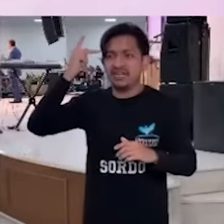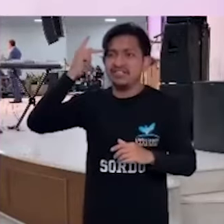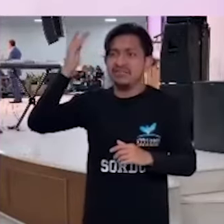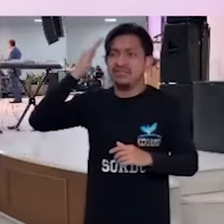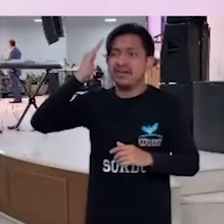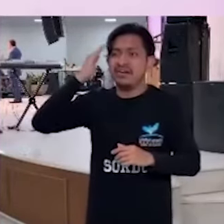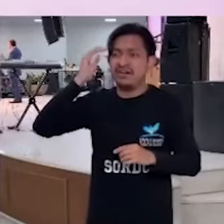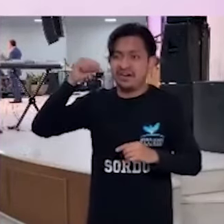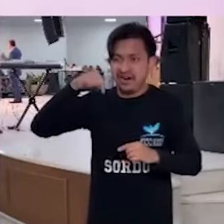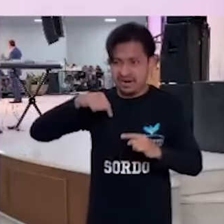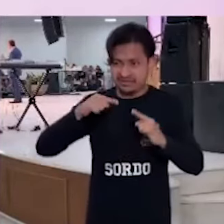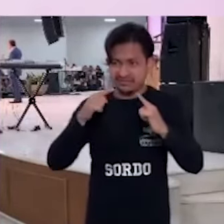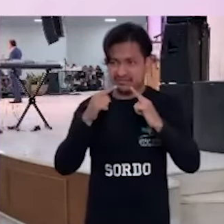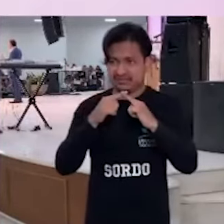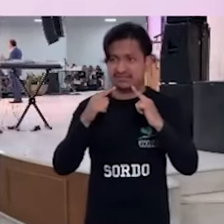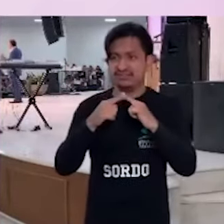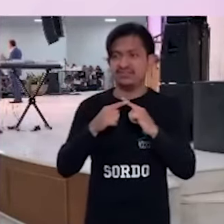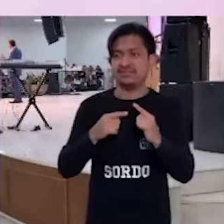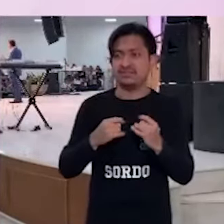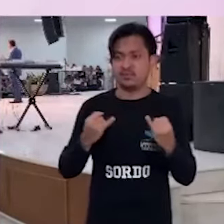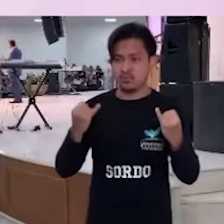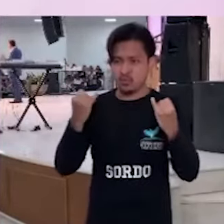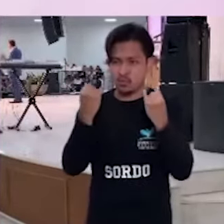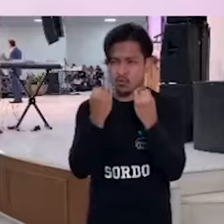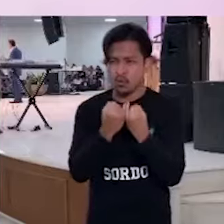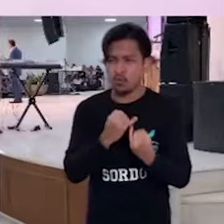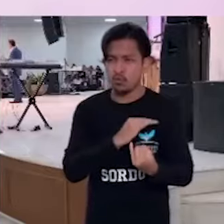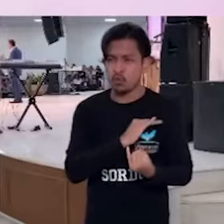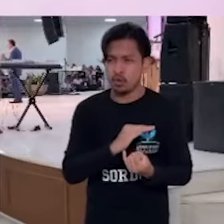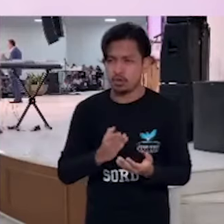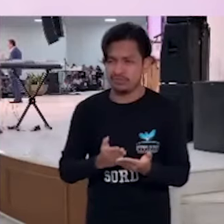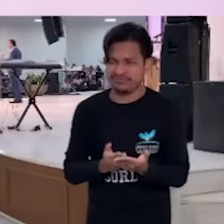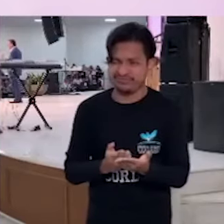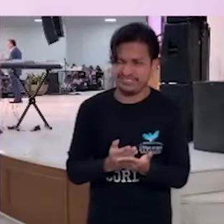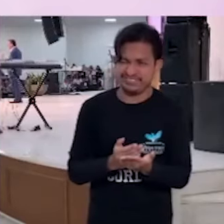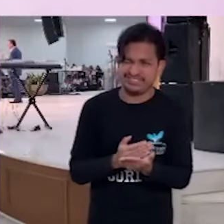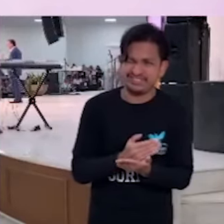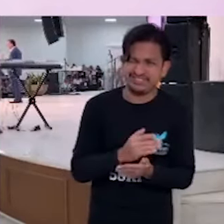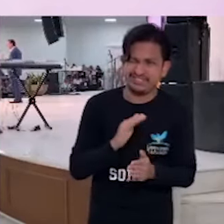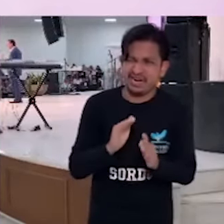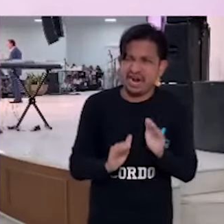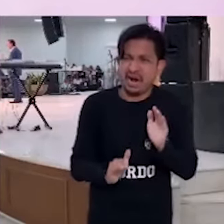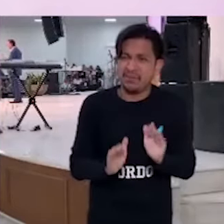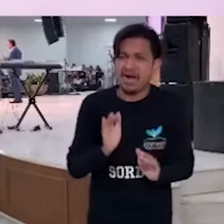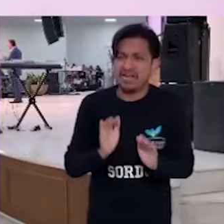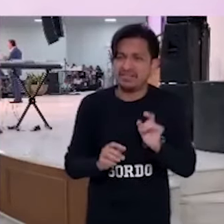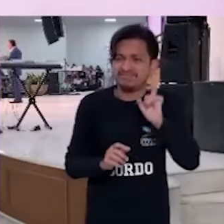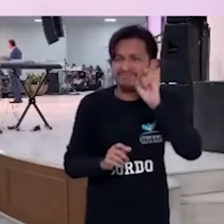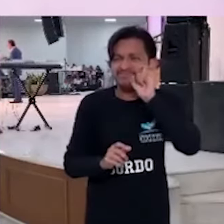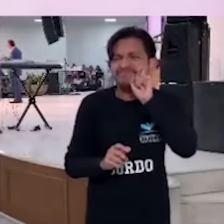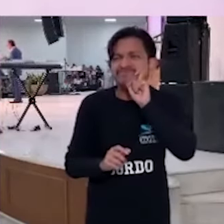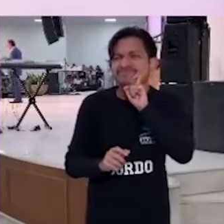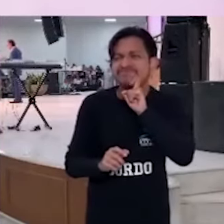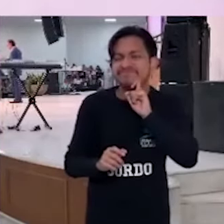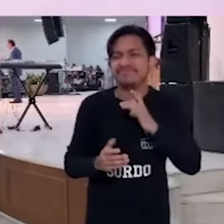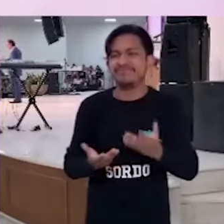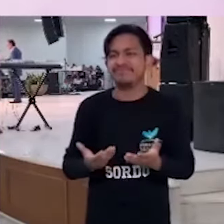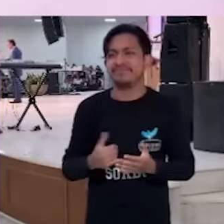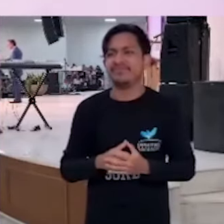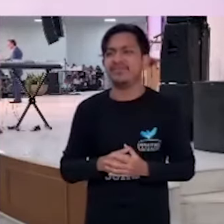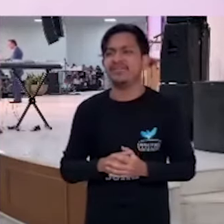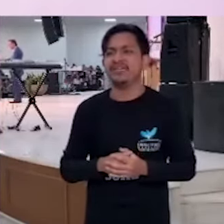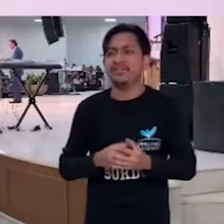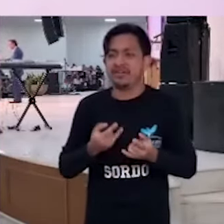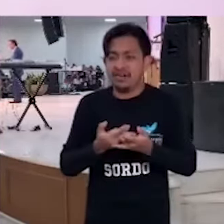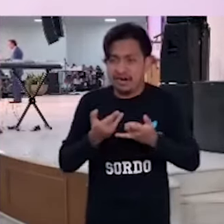peligros es el adulterio o el pecado de inmoralidad sexual. En la historia reciente de nuestra época